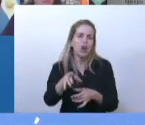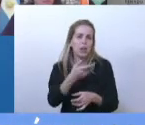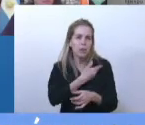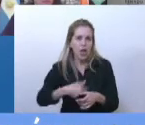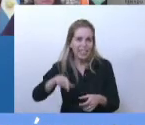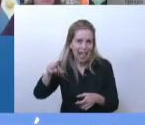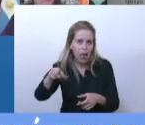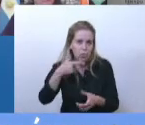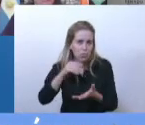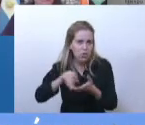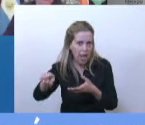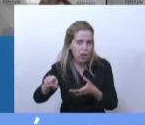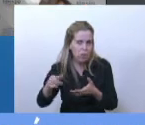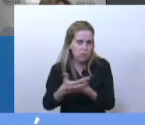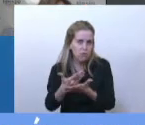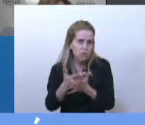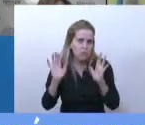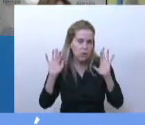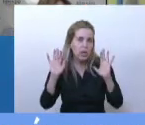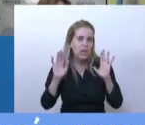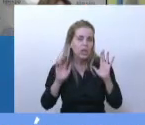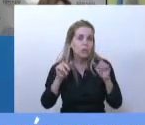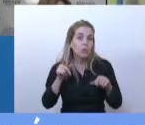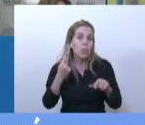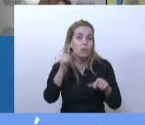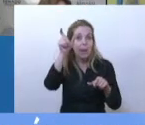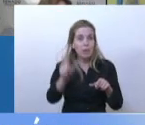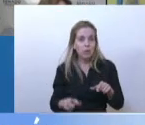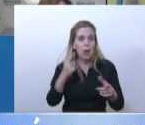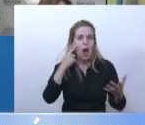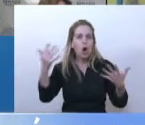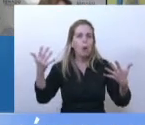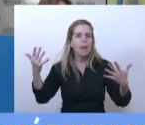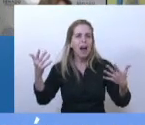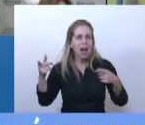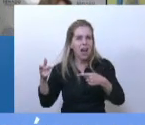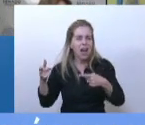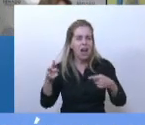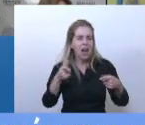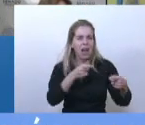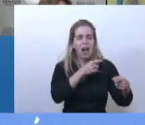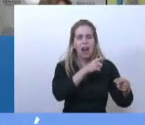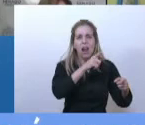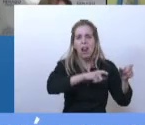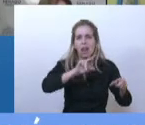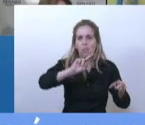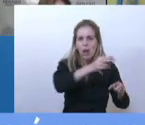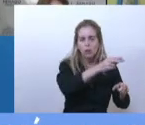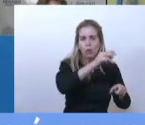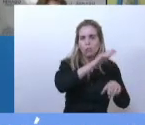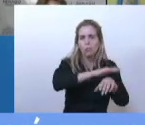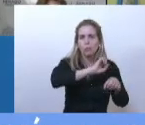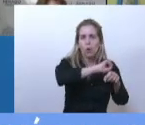y la verdad que duele cuando se hacen estas comparaciones no solo con el terrorismo de estado'